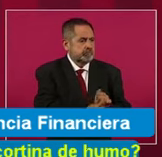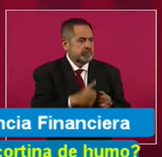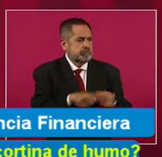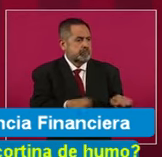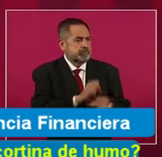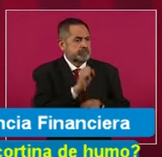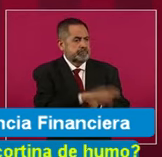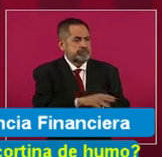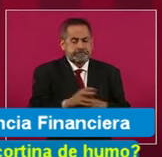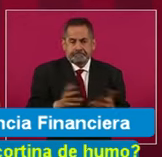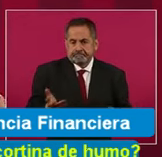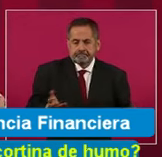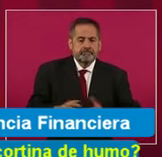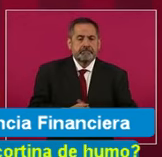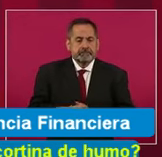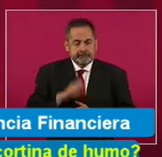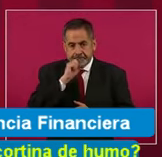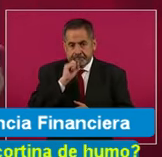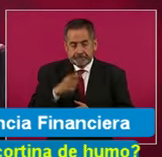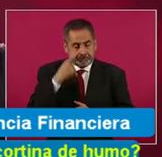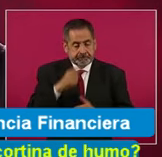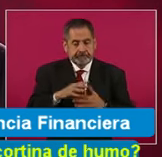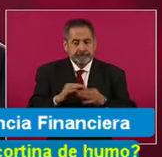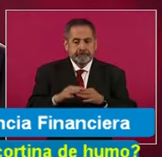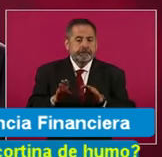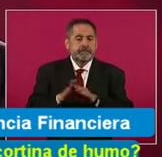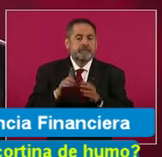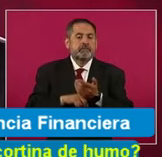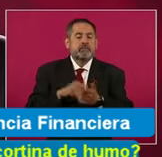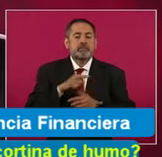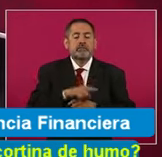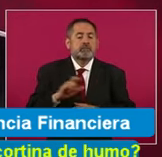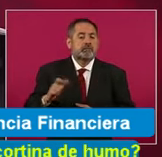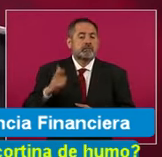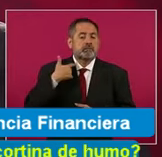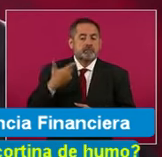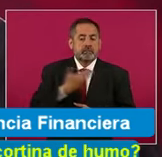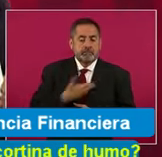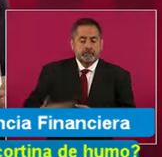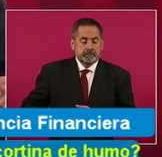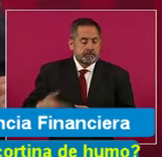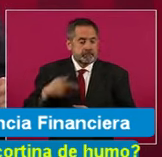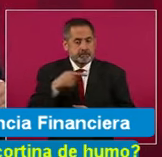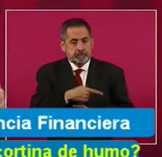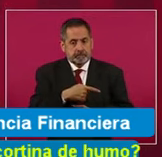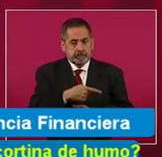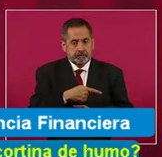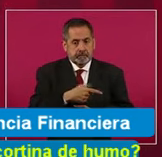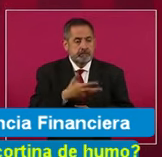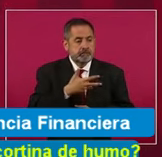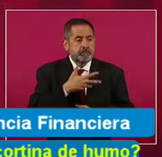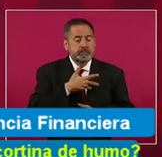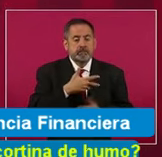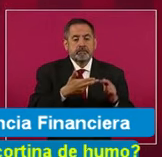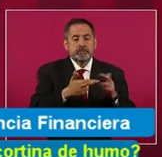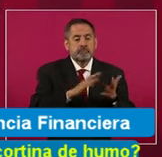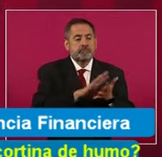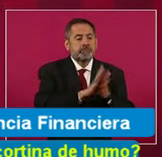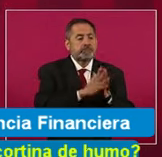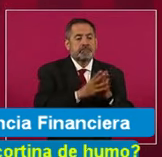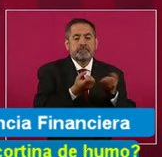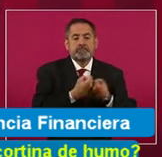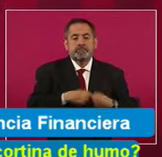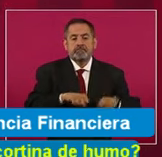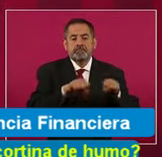Aunado al anterior, se detectó que el expresidente tiene vínculos